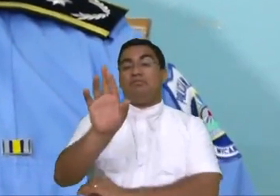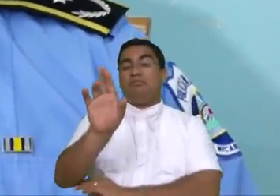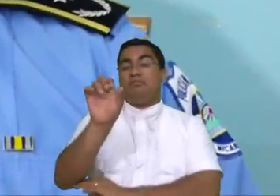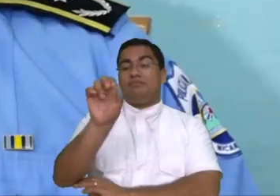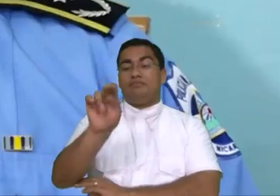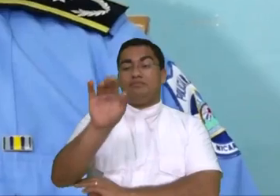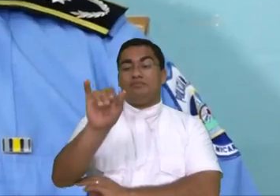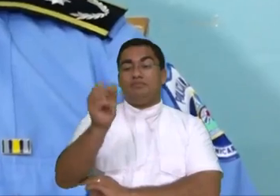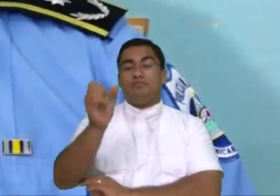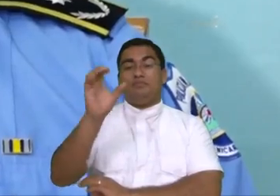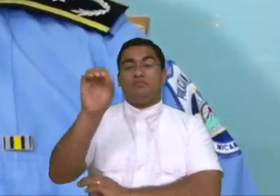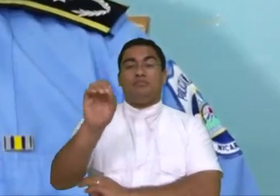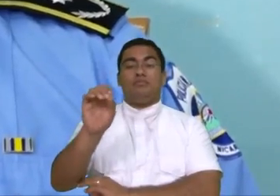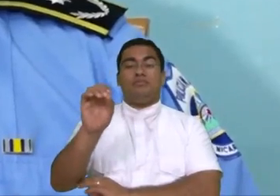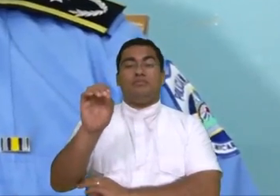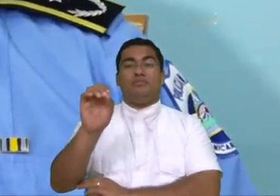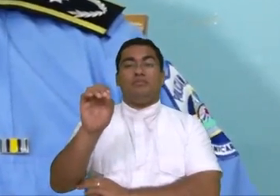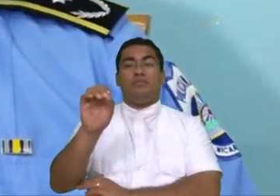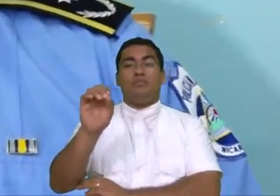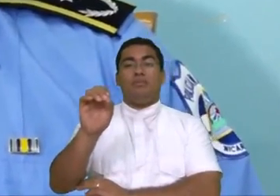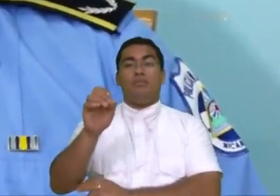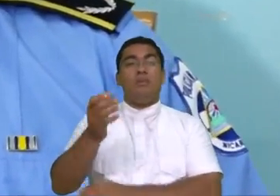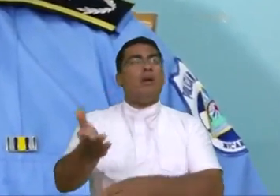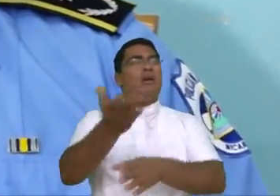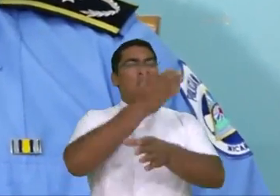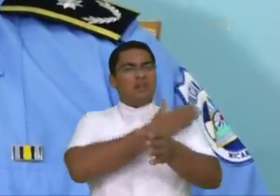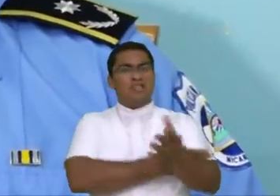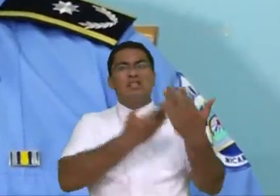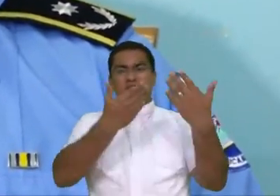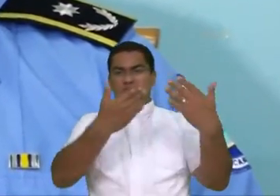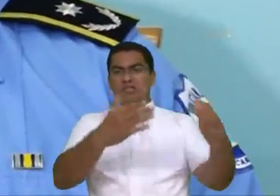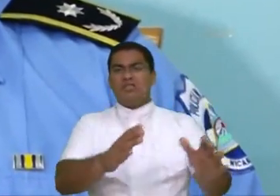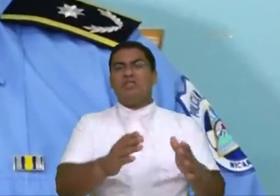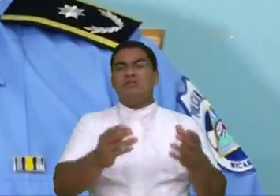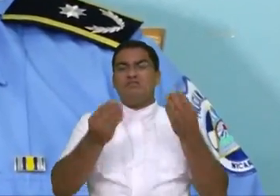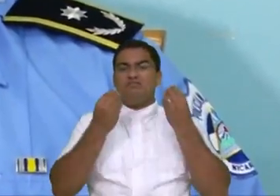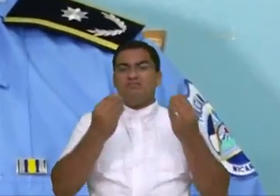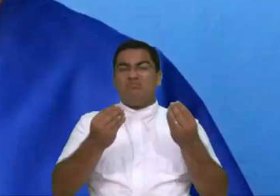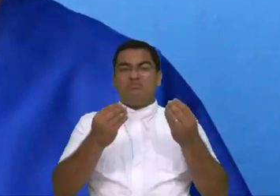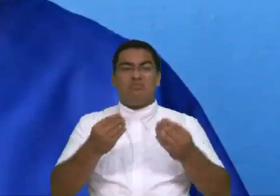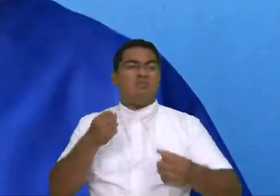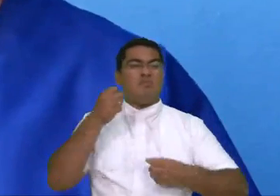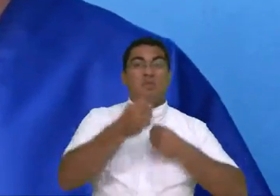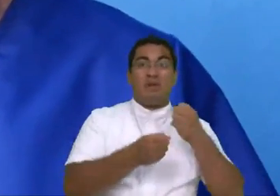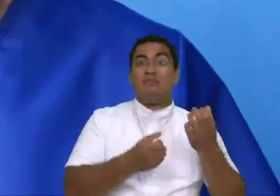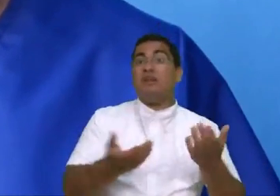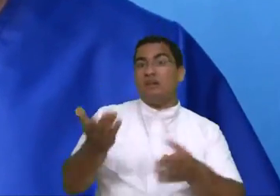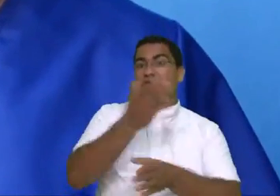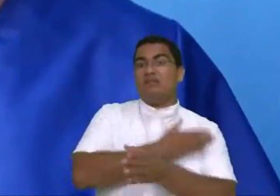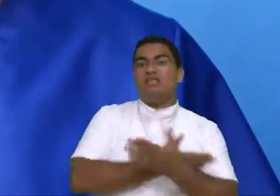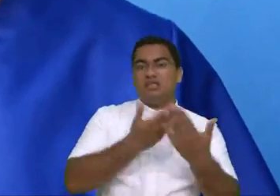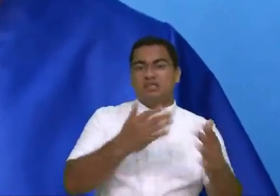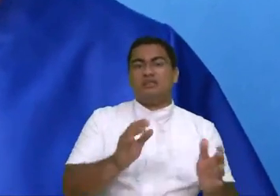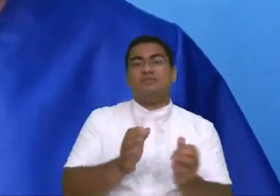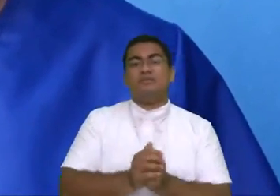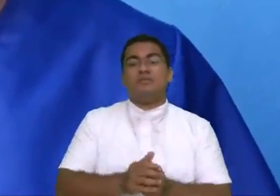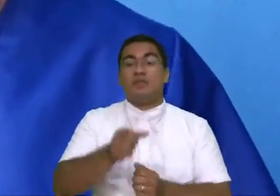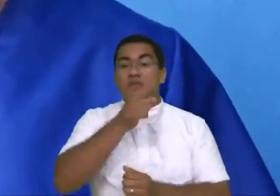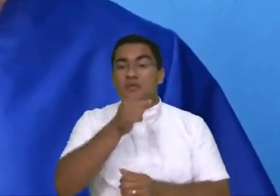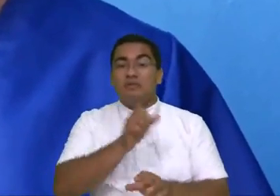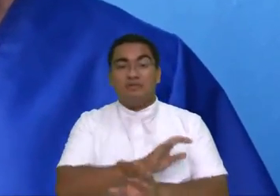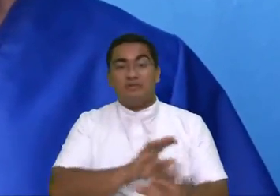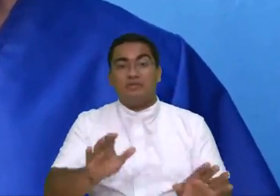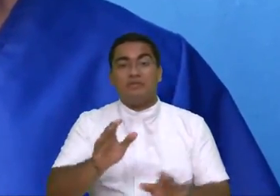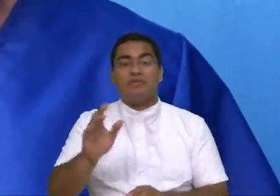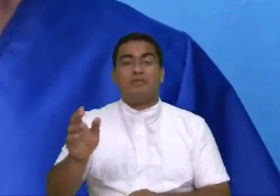Lara, quien registra antecedentes por el delito de lesiones. Al finalizar la conferencia, el